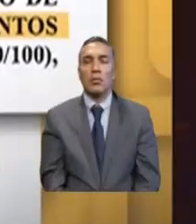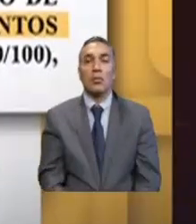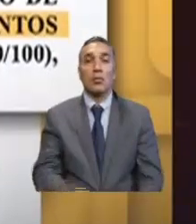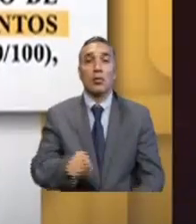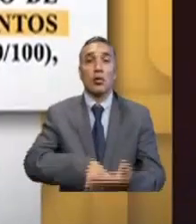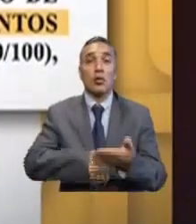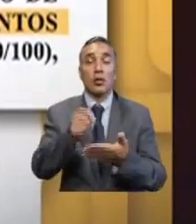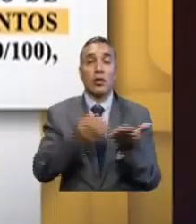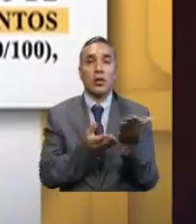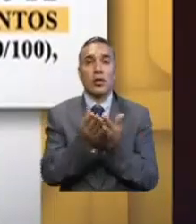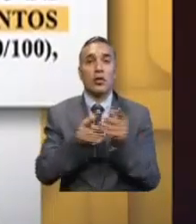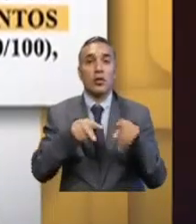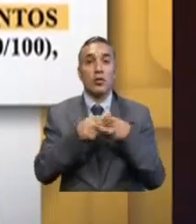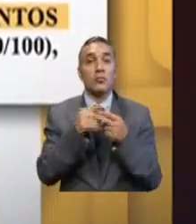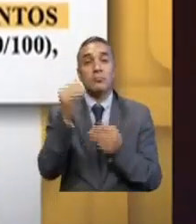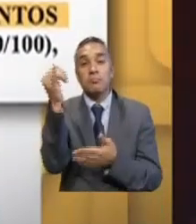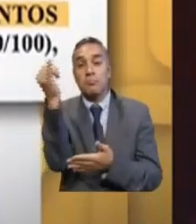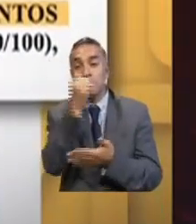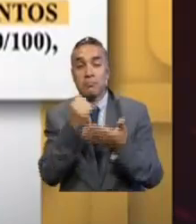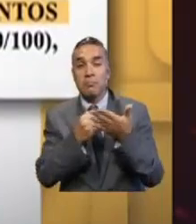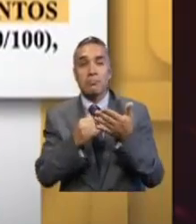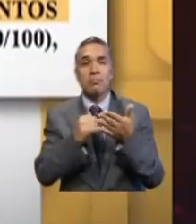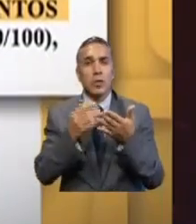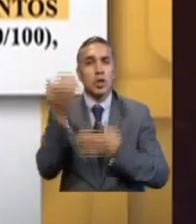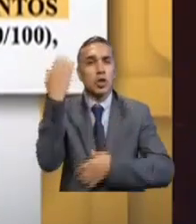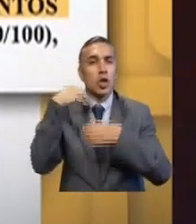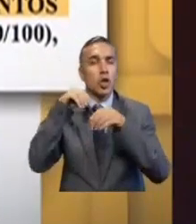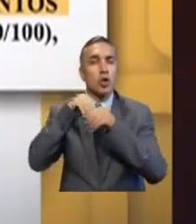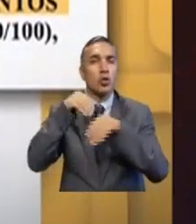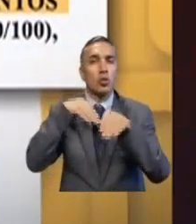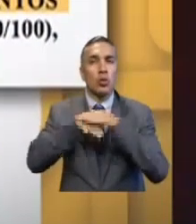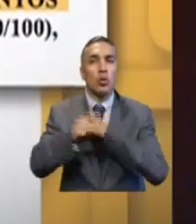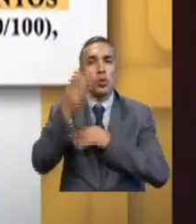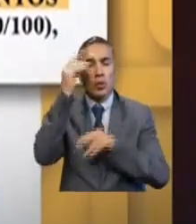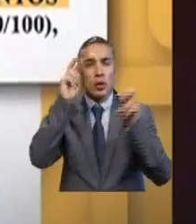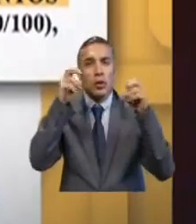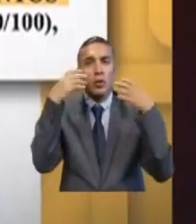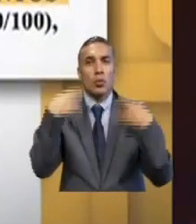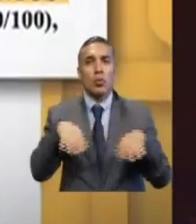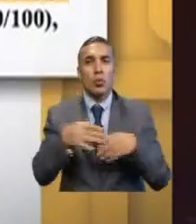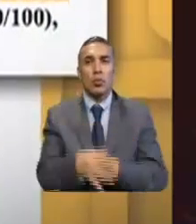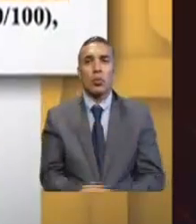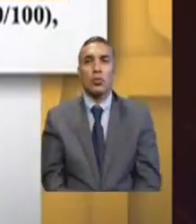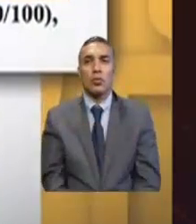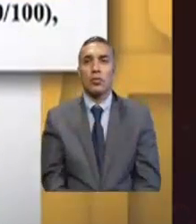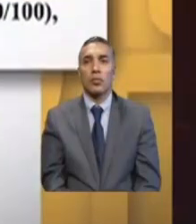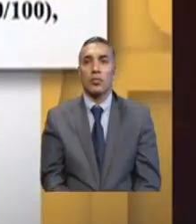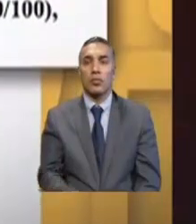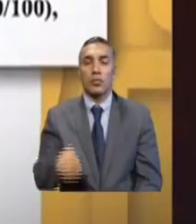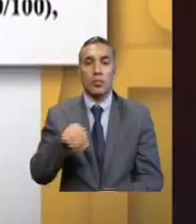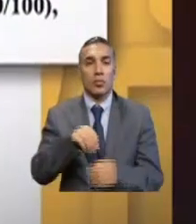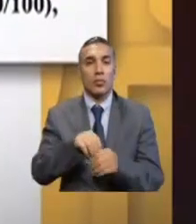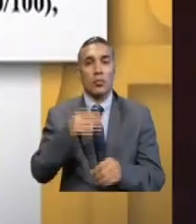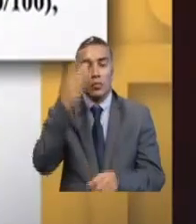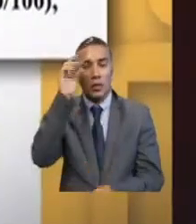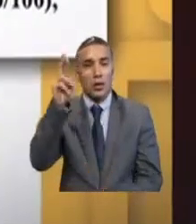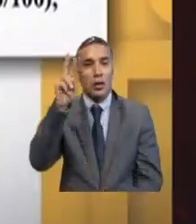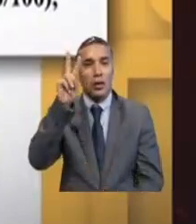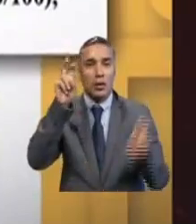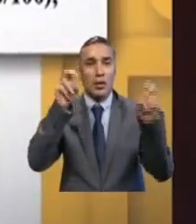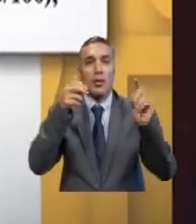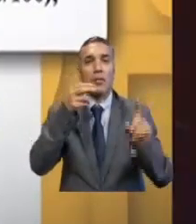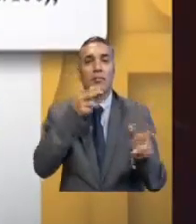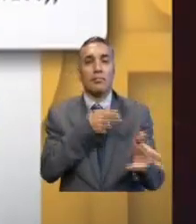del servicio de creación artística de un mural histórico con motivo al bicentenario y representativo en conmemoración a la